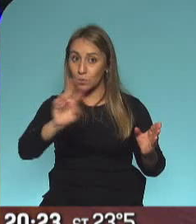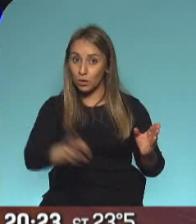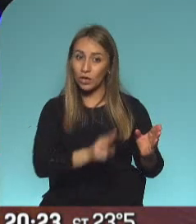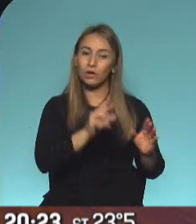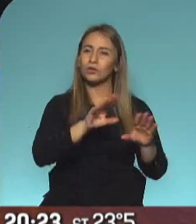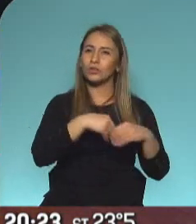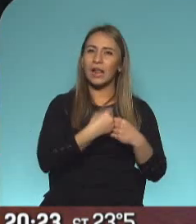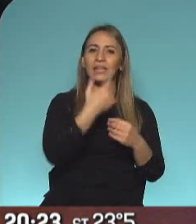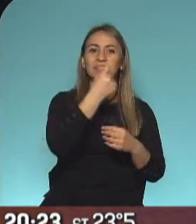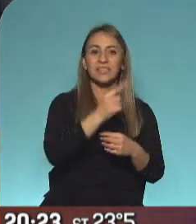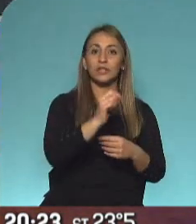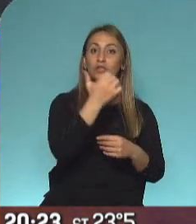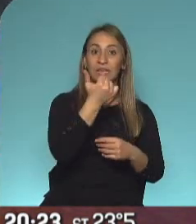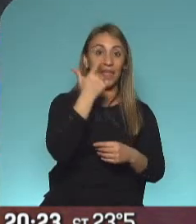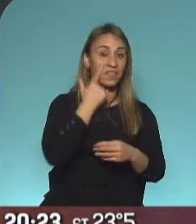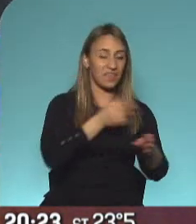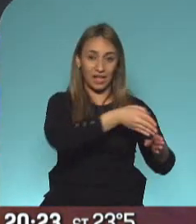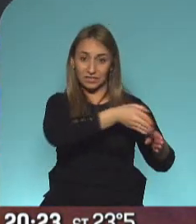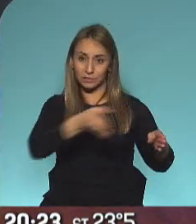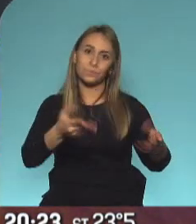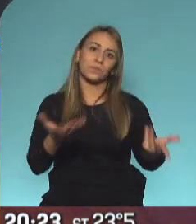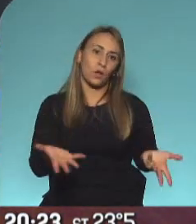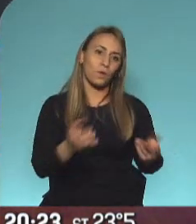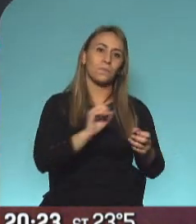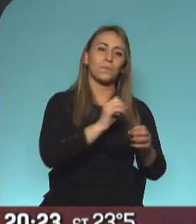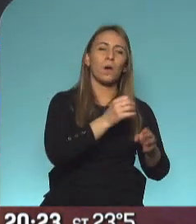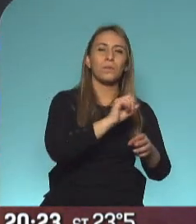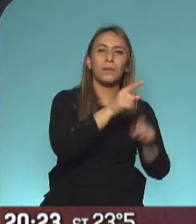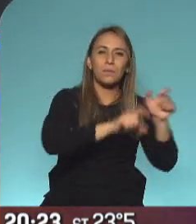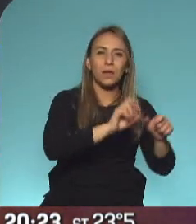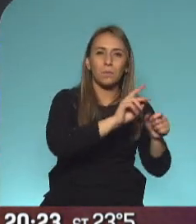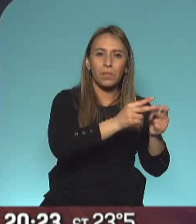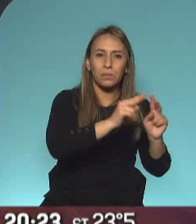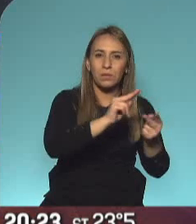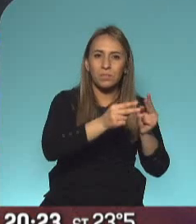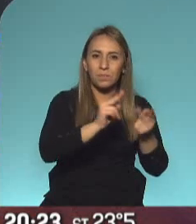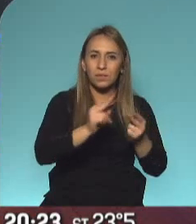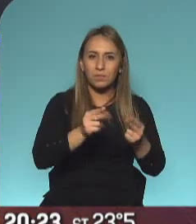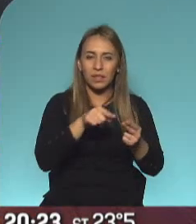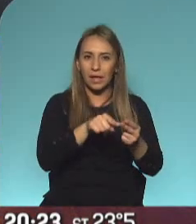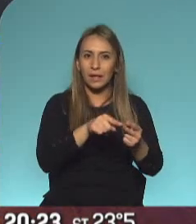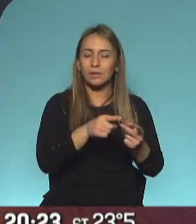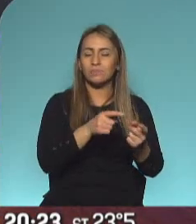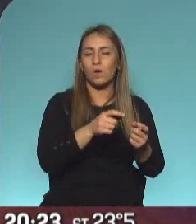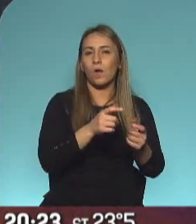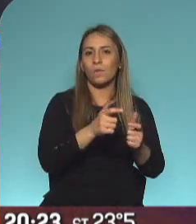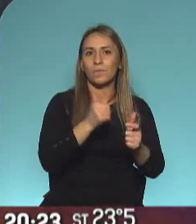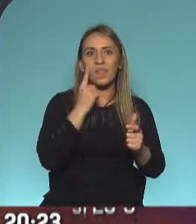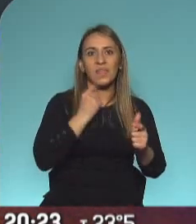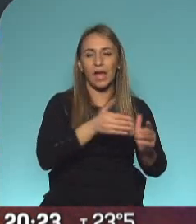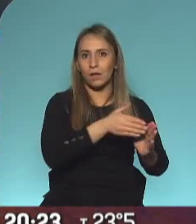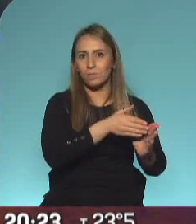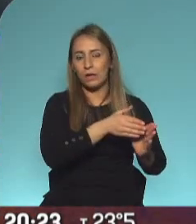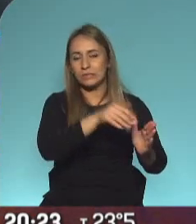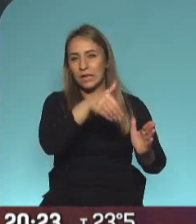Es obvio que en los primeros 1000 se requieran, digamos, más días que en los